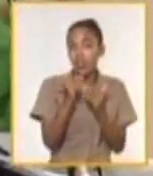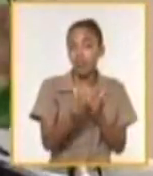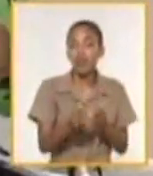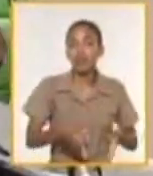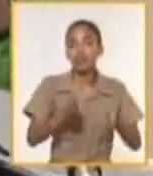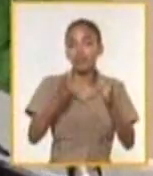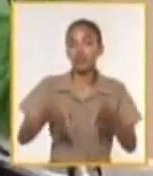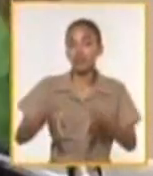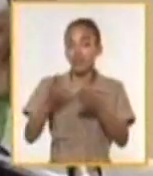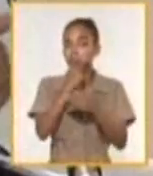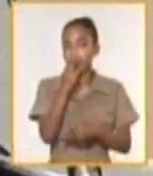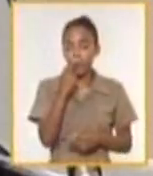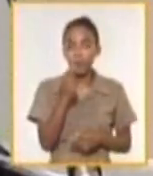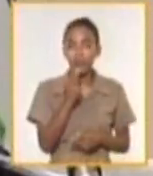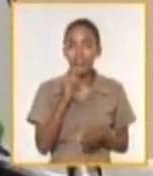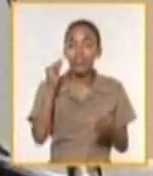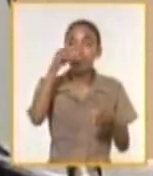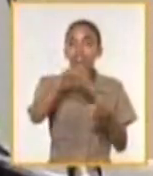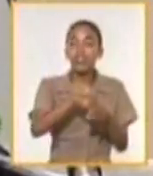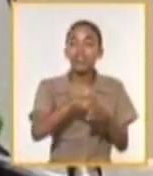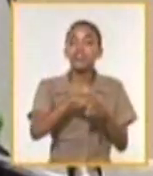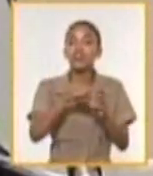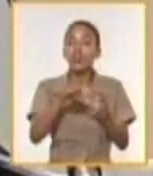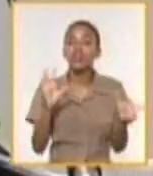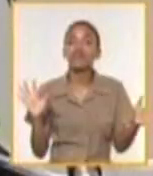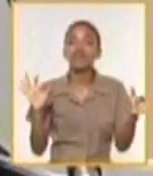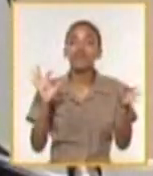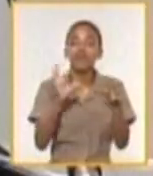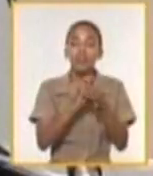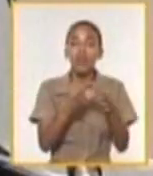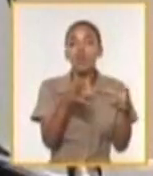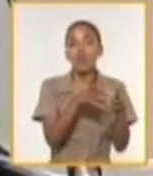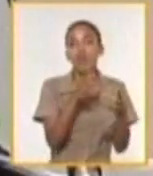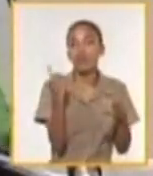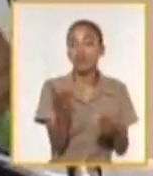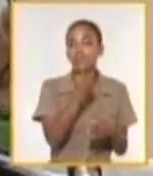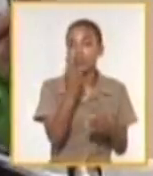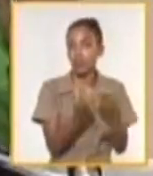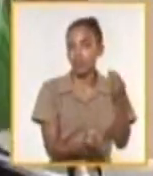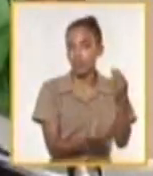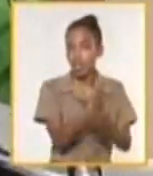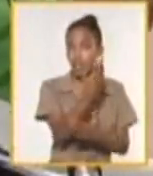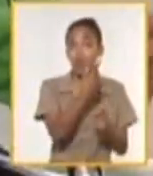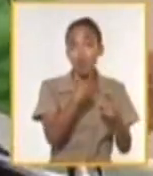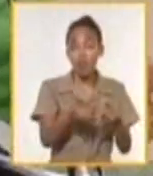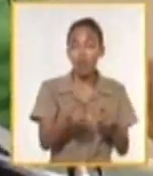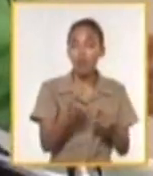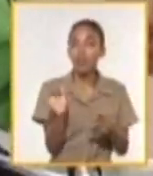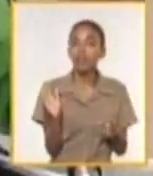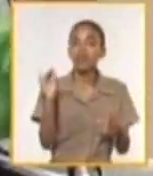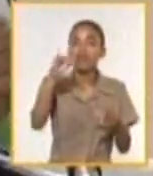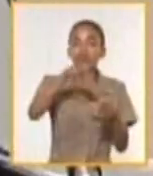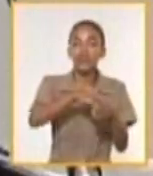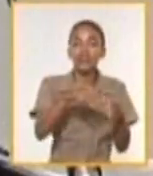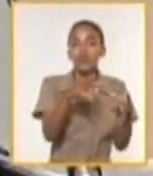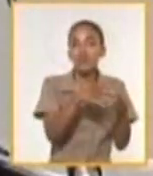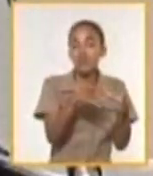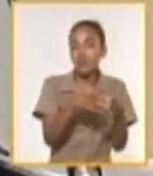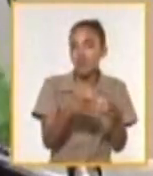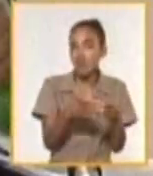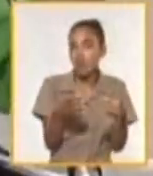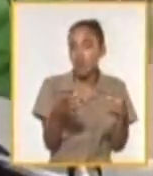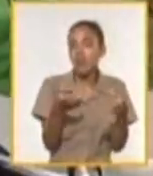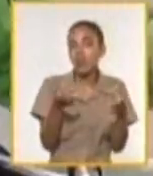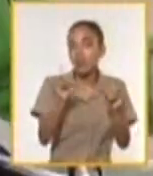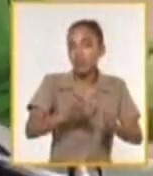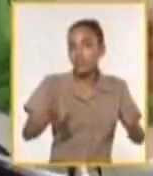martianas, a la que se suma entonces un comité nacional que se crea, donde se integran las cátedras martianas de las